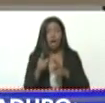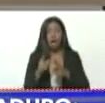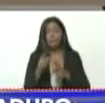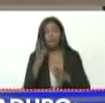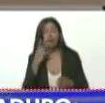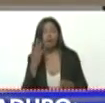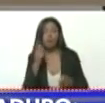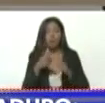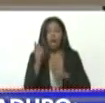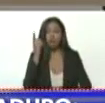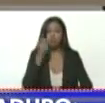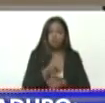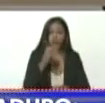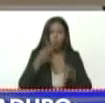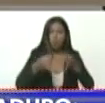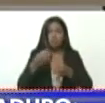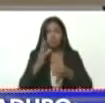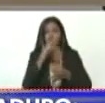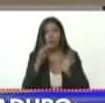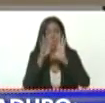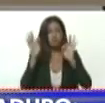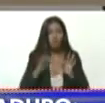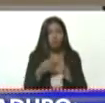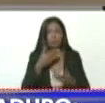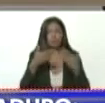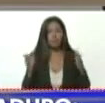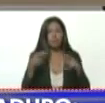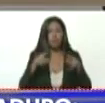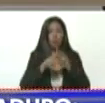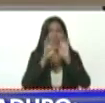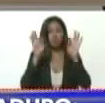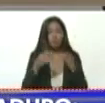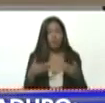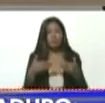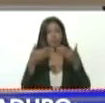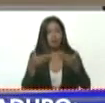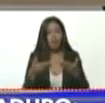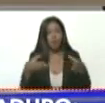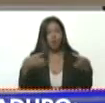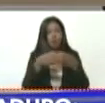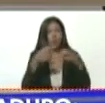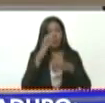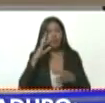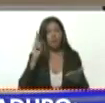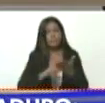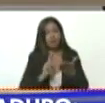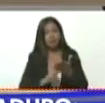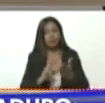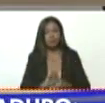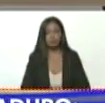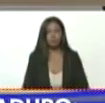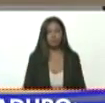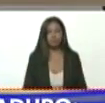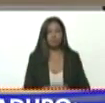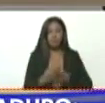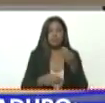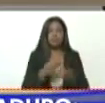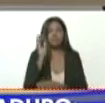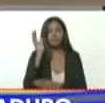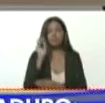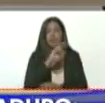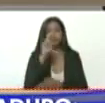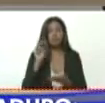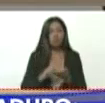que el ordenamiento jurídico venezolano así lo permita. Le entregamos a la Comisión de la Verdad, creada por la Asamblea Nacional